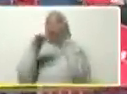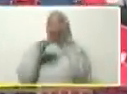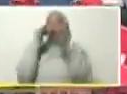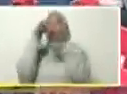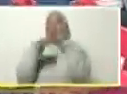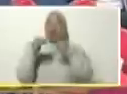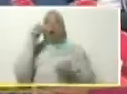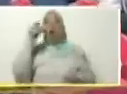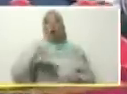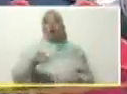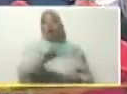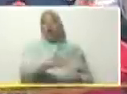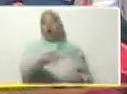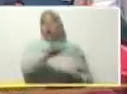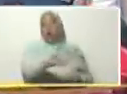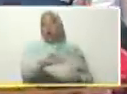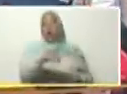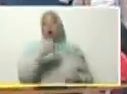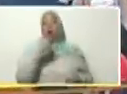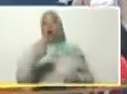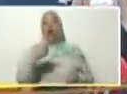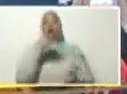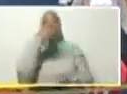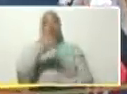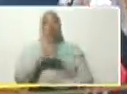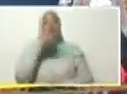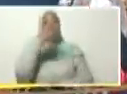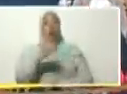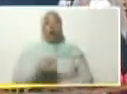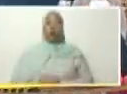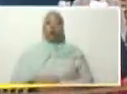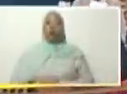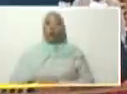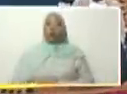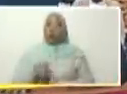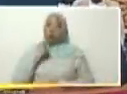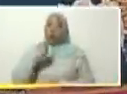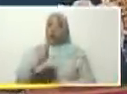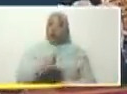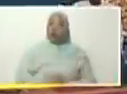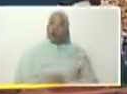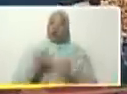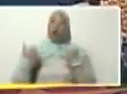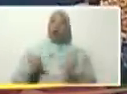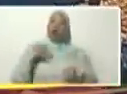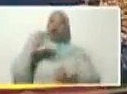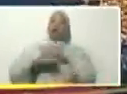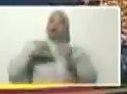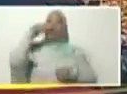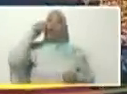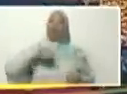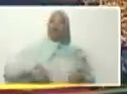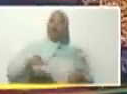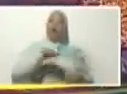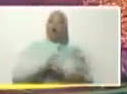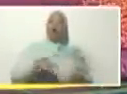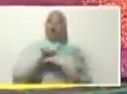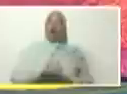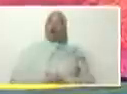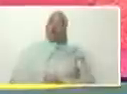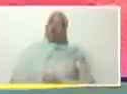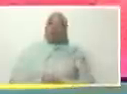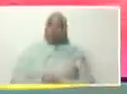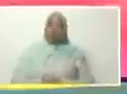una palabra que siempre la llevo conmigo, nos dijo: vamos a hablarle al pueblo.